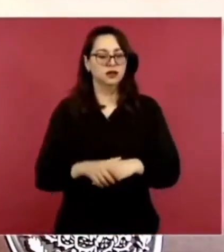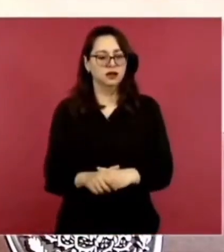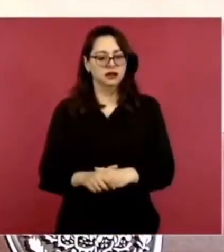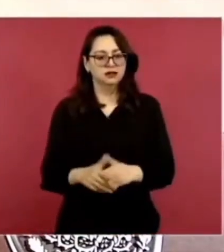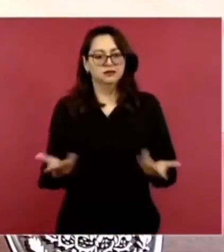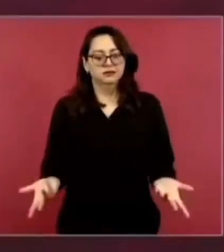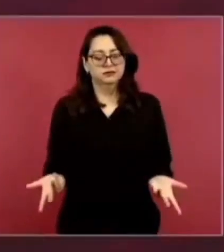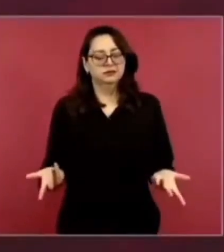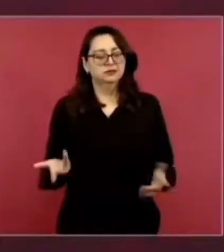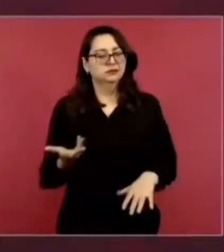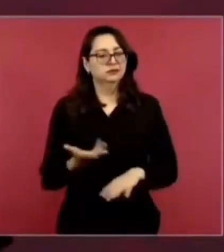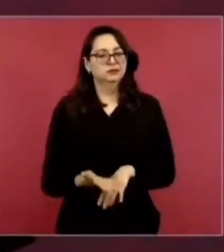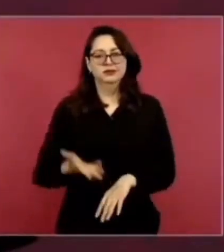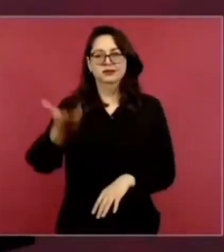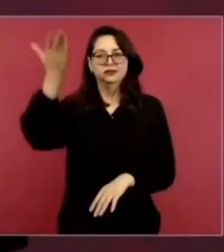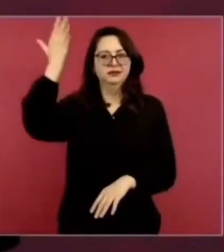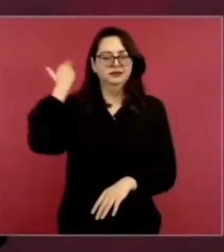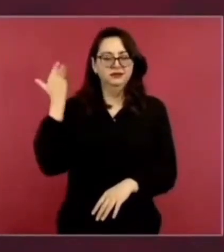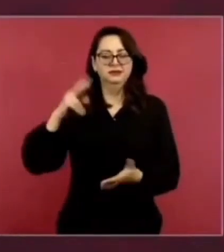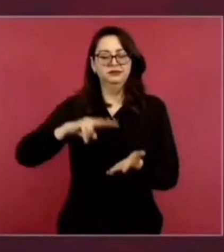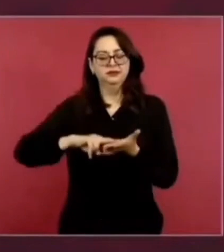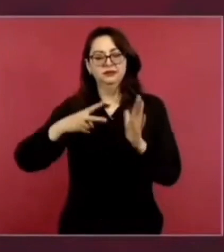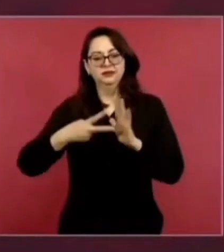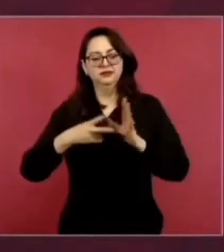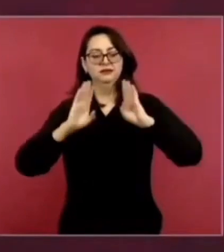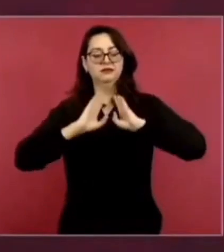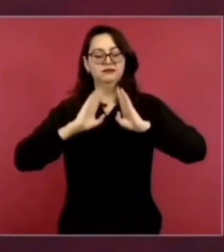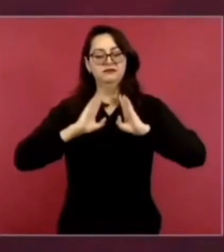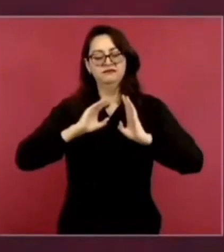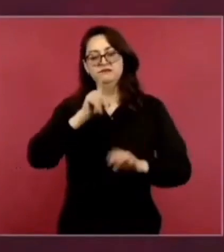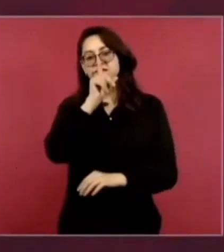habían participado tanto los ingenieros militares